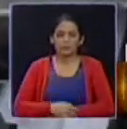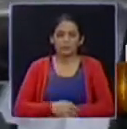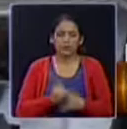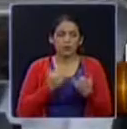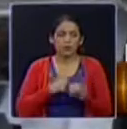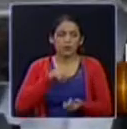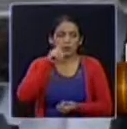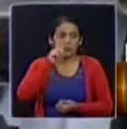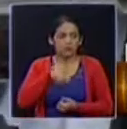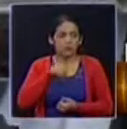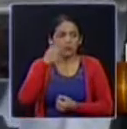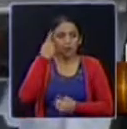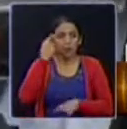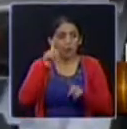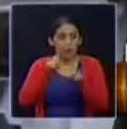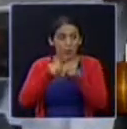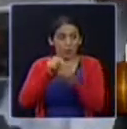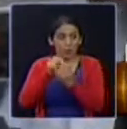nuevas concesiones